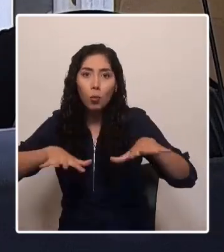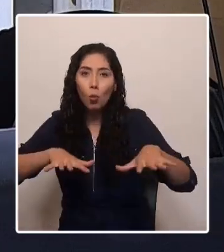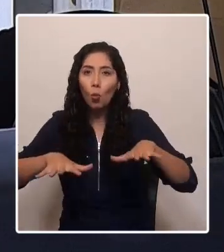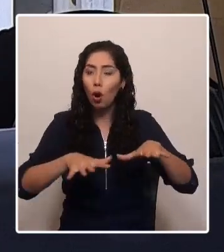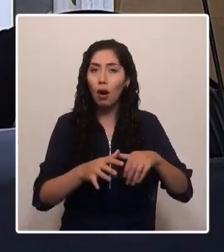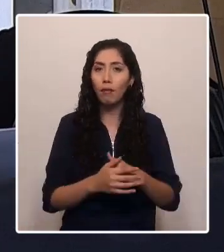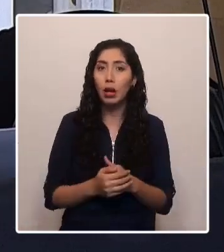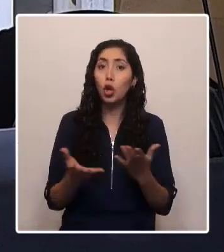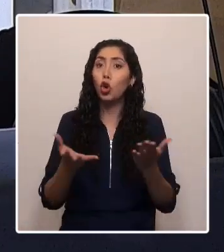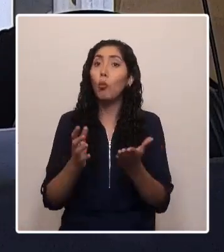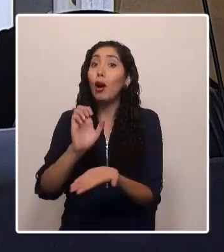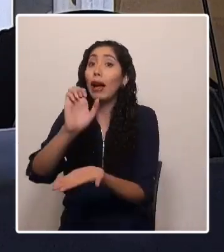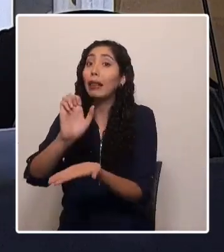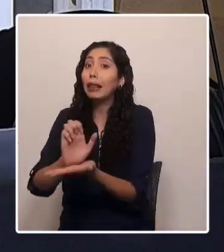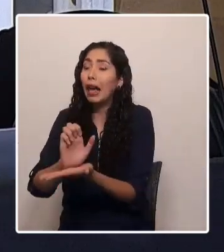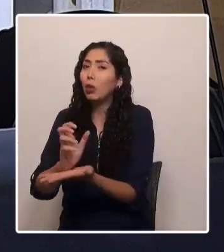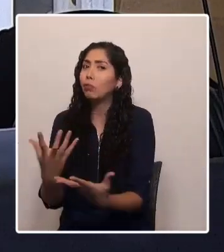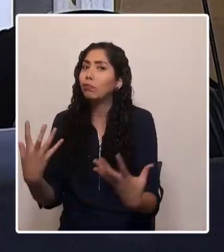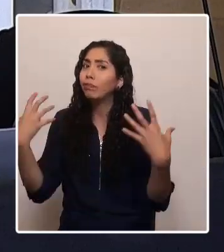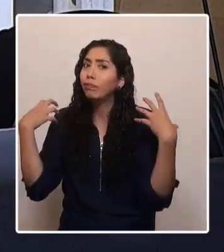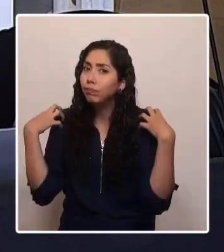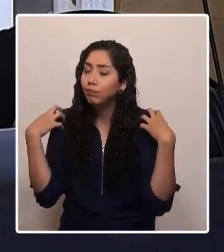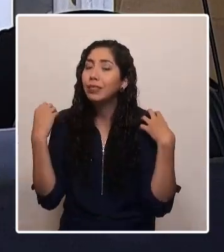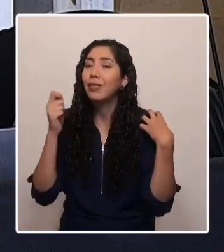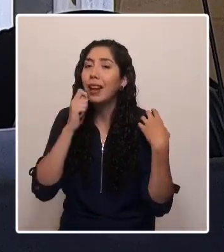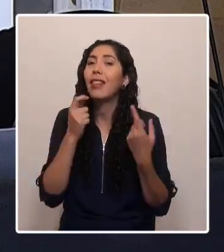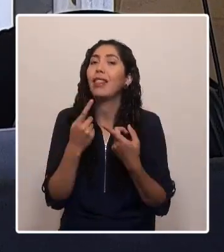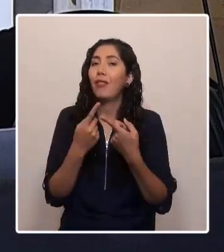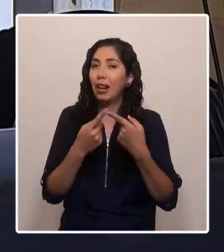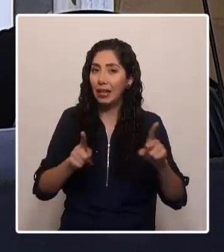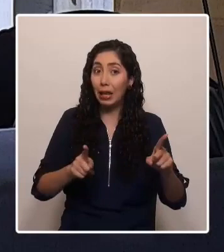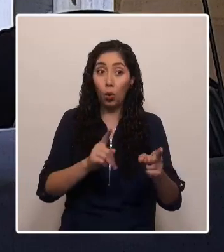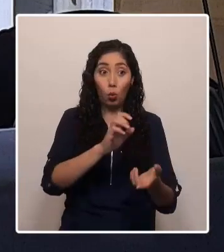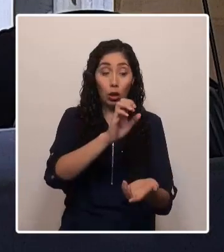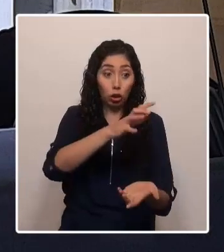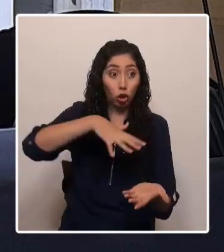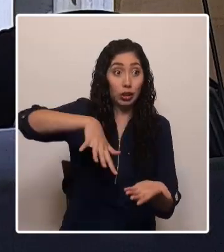puede ser la diferencia entre una sociedad verdaderamente